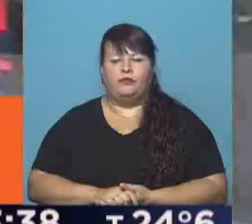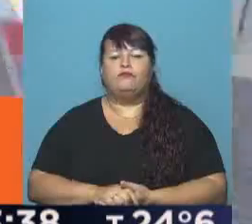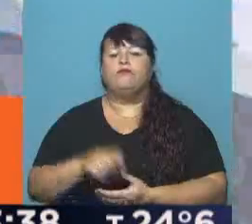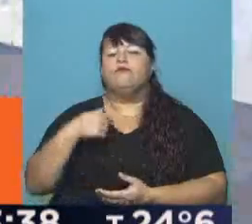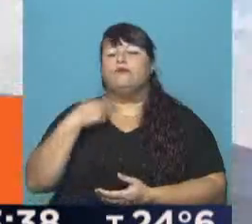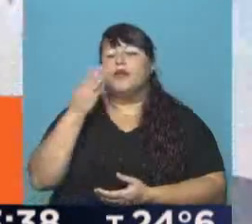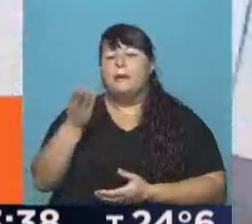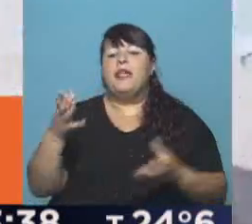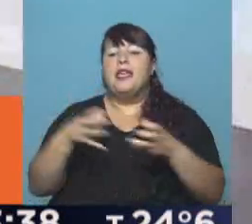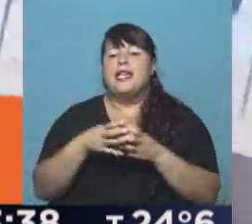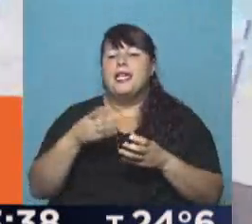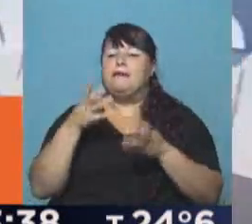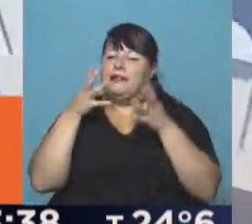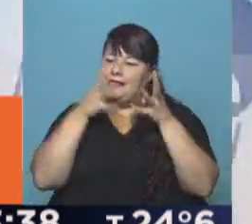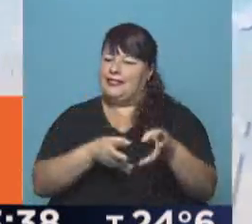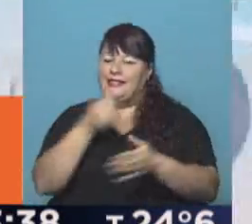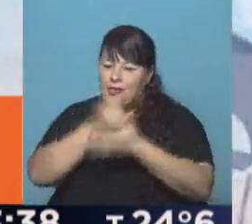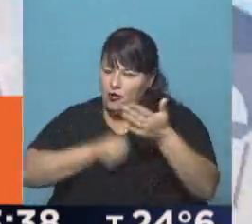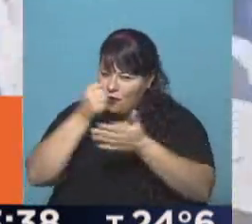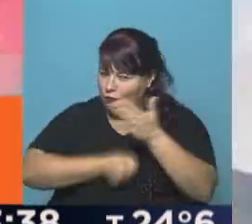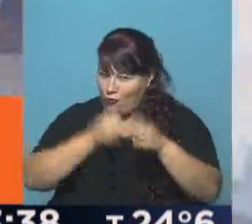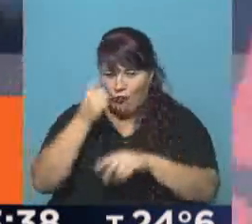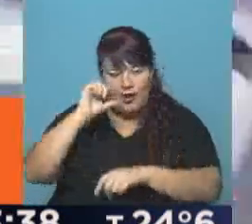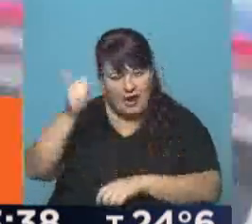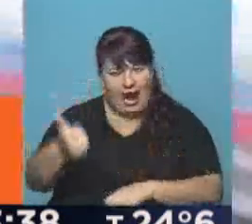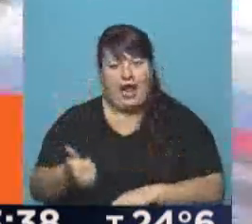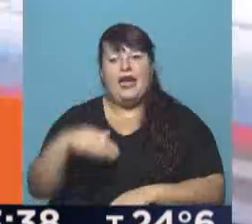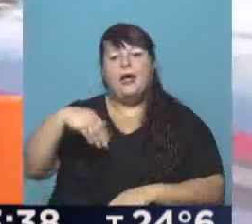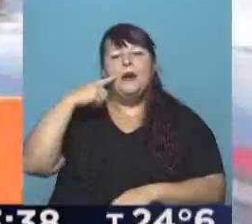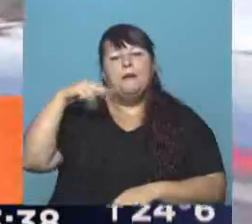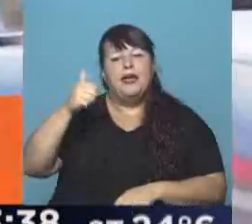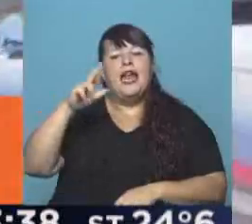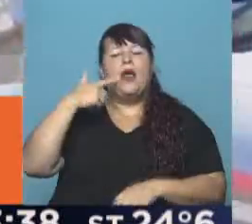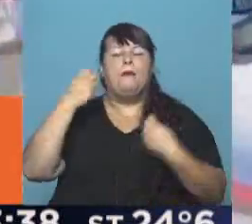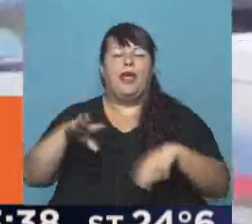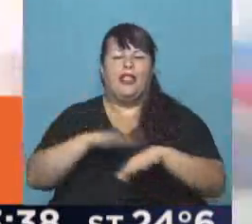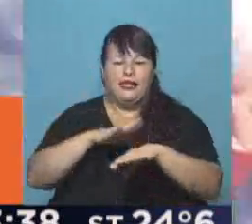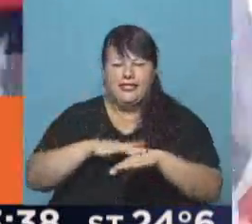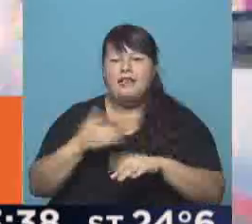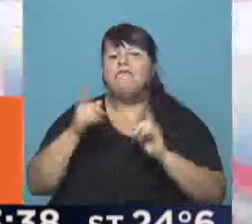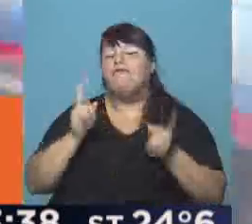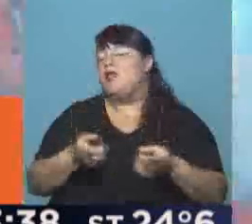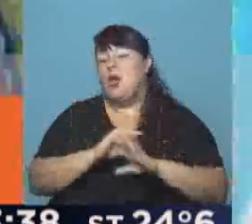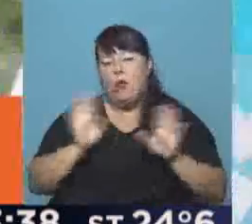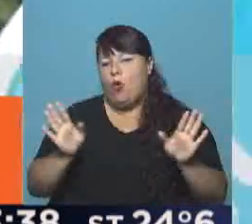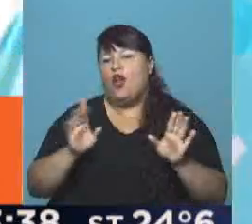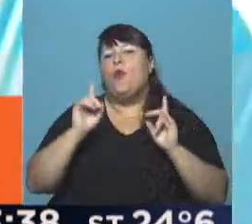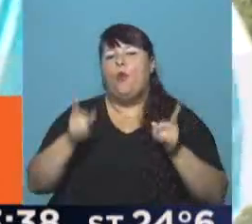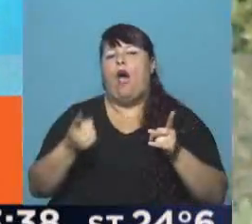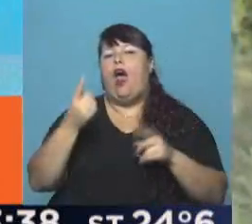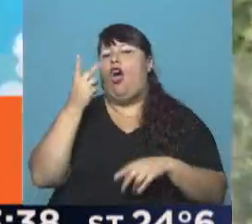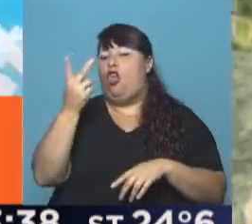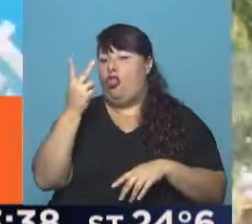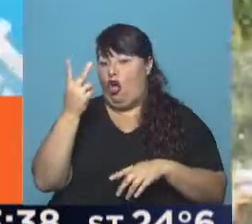lo que le pidió el equipo fue atacar pelear este puesto en mina clavero lisa con mucho tiempo a el fin y bueno se te había dos